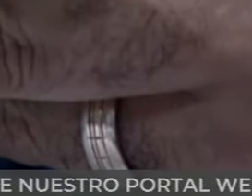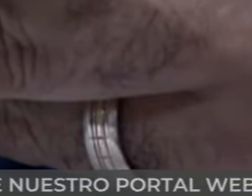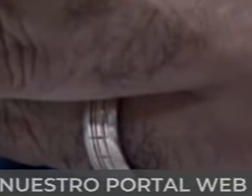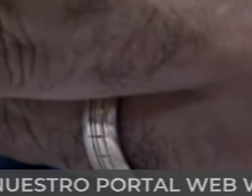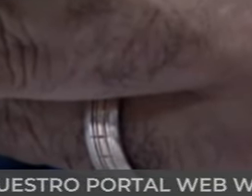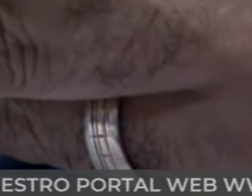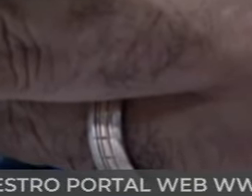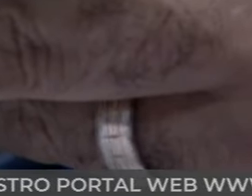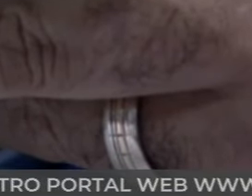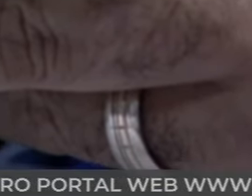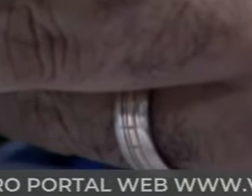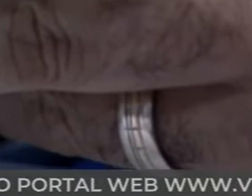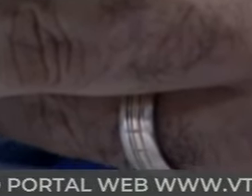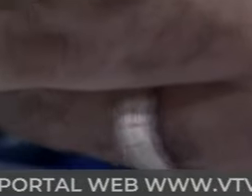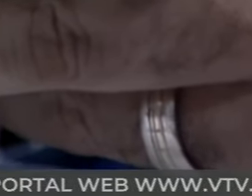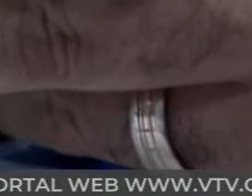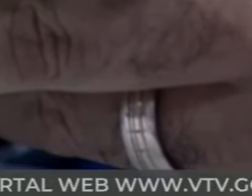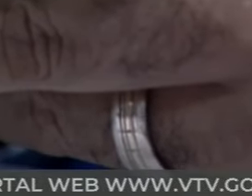Juramentación